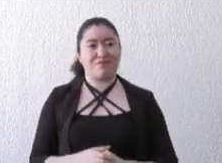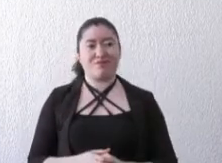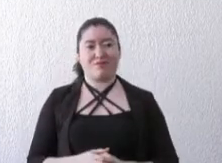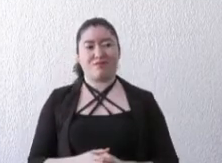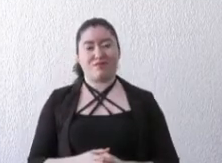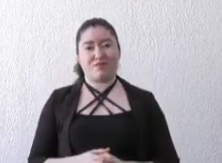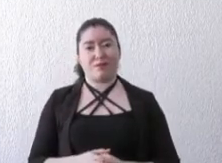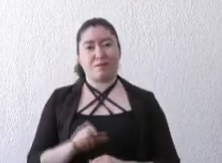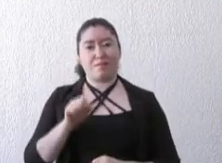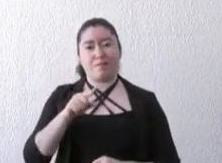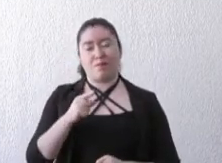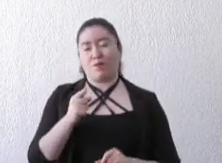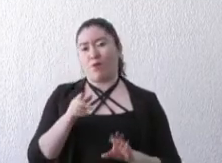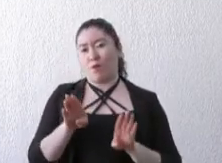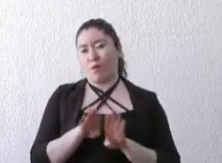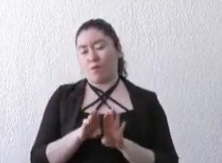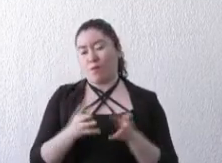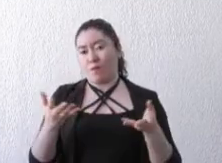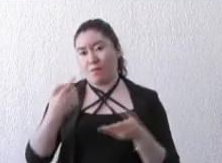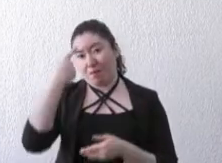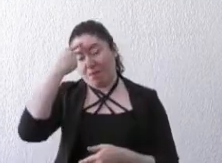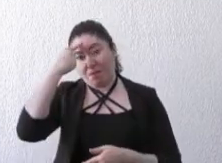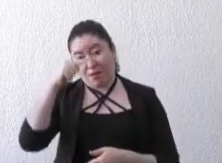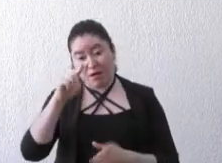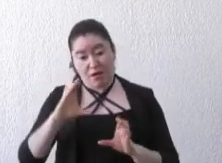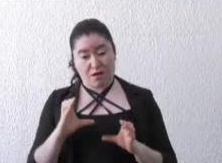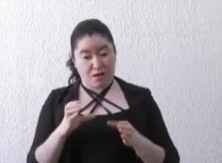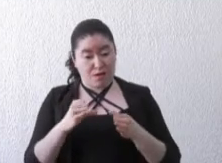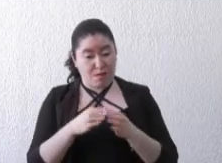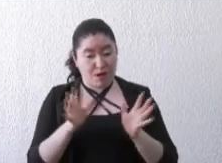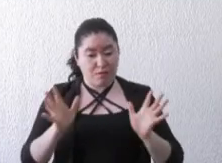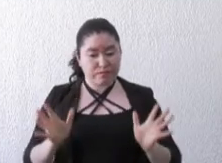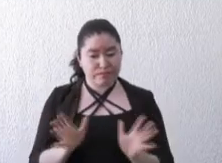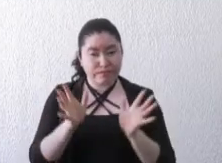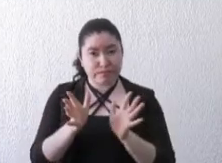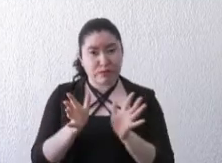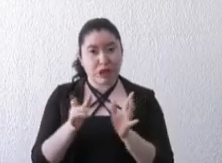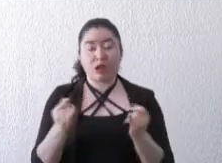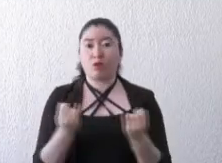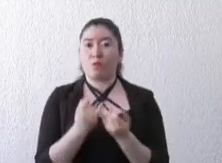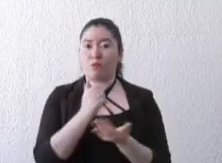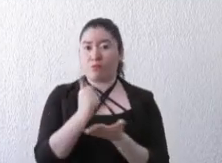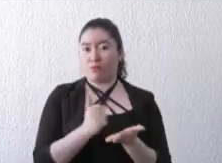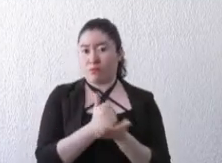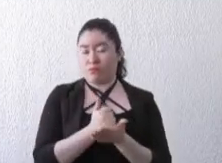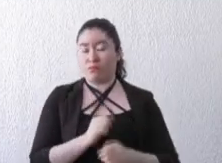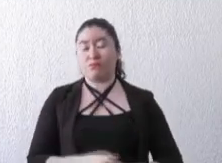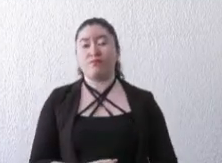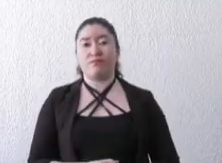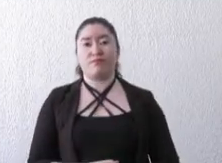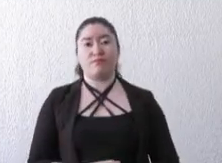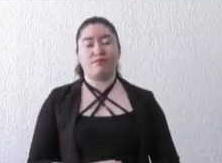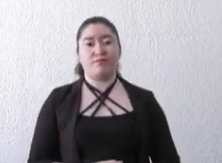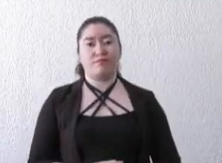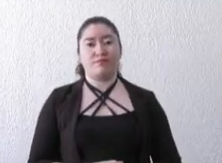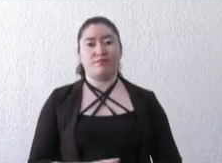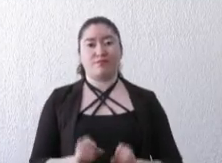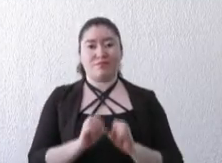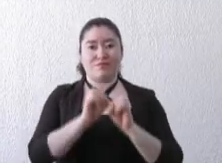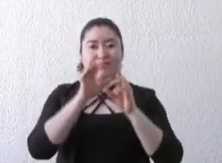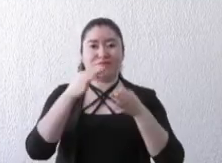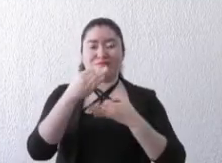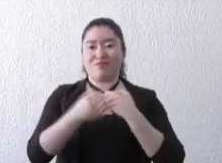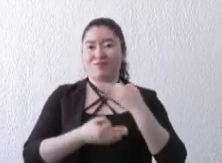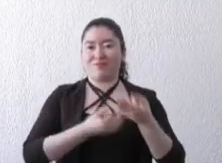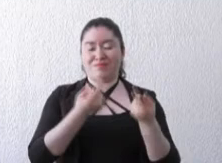construcción de las comunidades y de una ciudad. Y por supuesto, pues a todo el equipo que